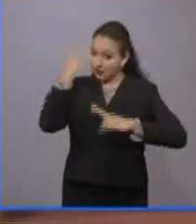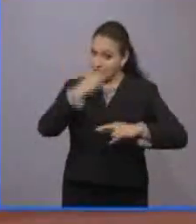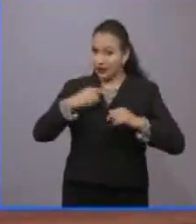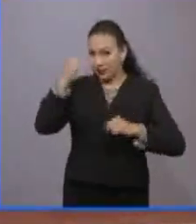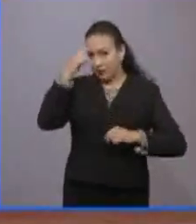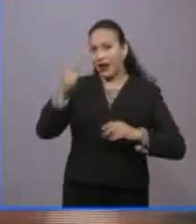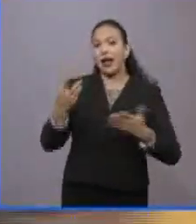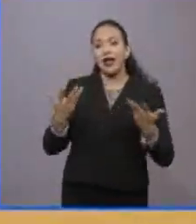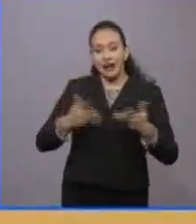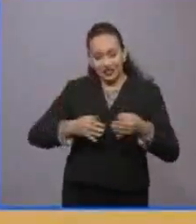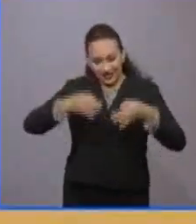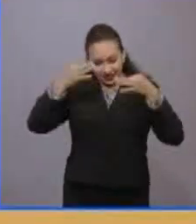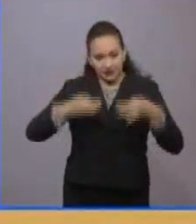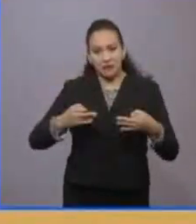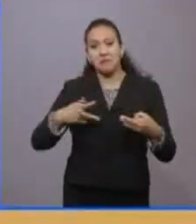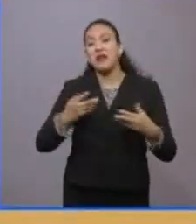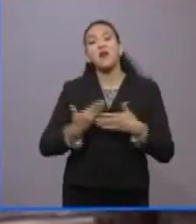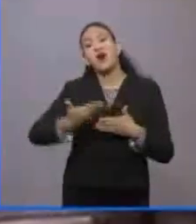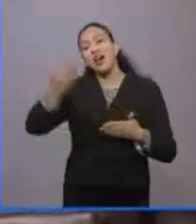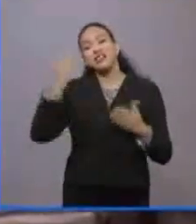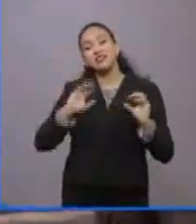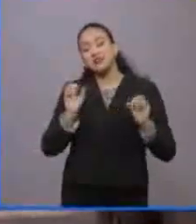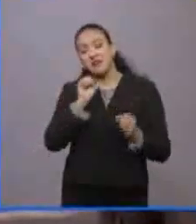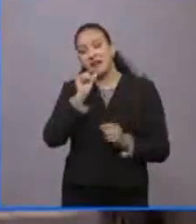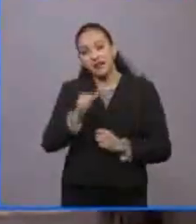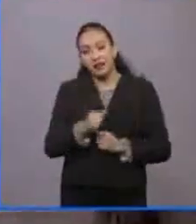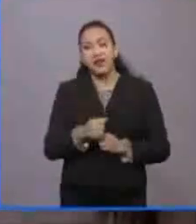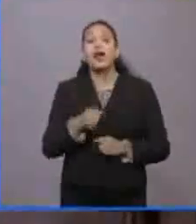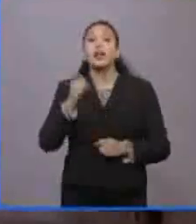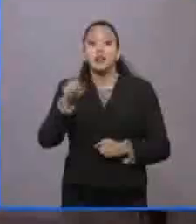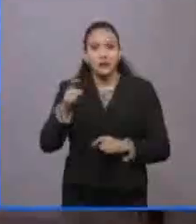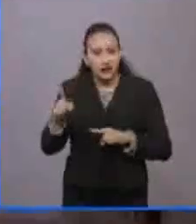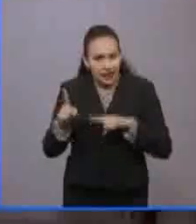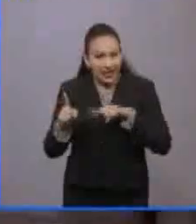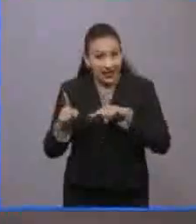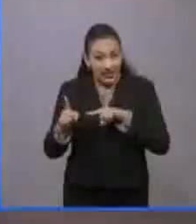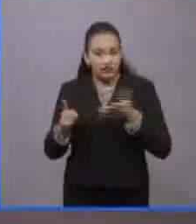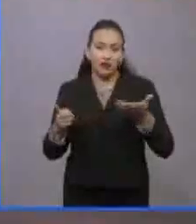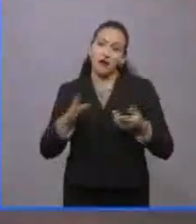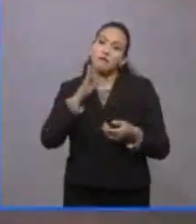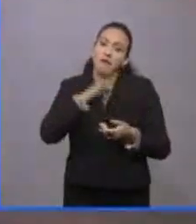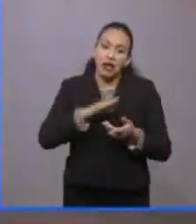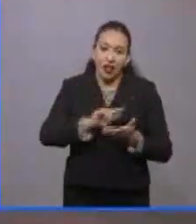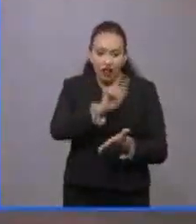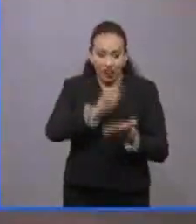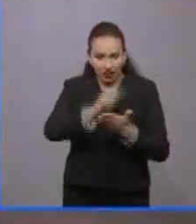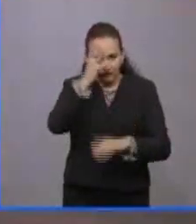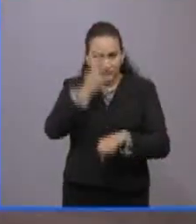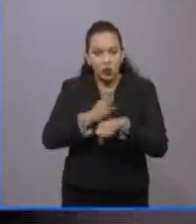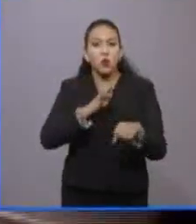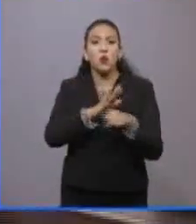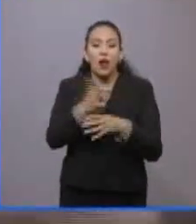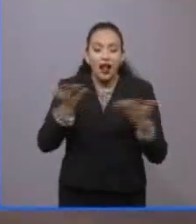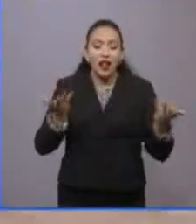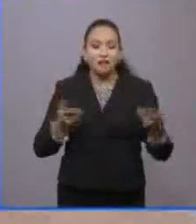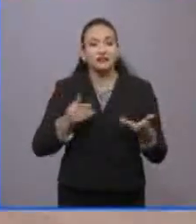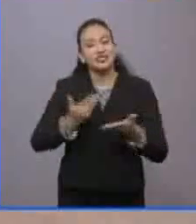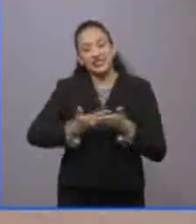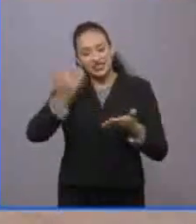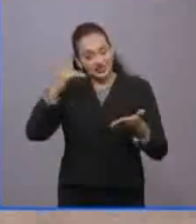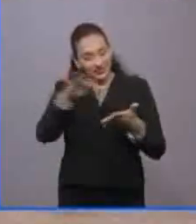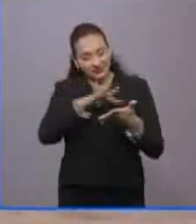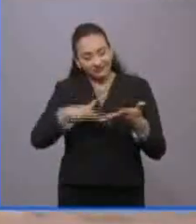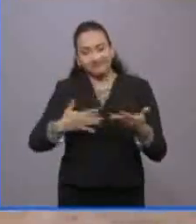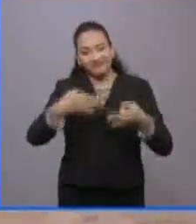arbitraria. Además, implicaba una pena fija, ya que no establecía las bases para que la autoridad judicial tuviera elementos